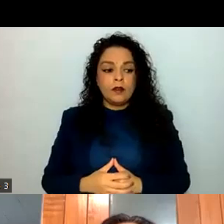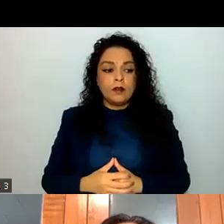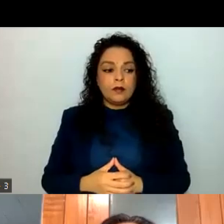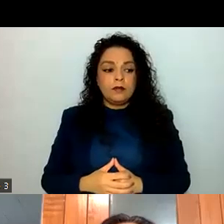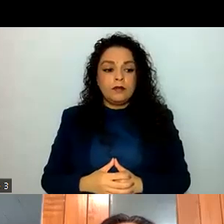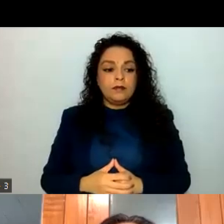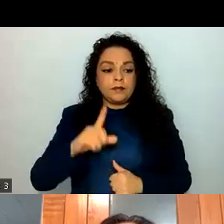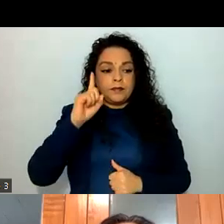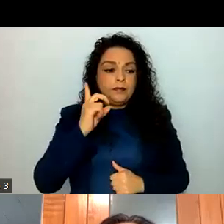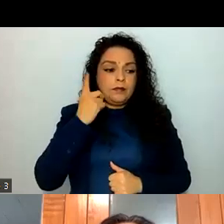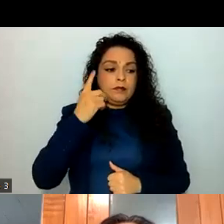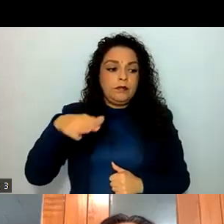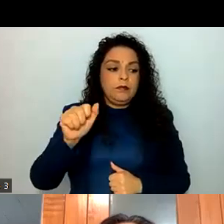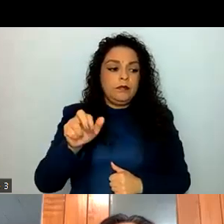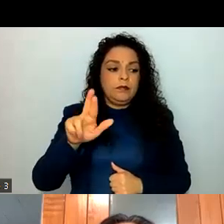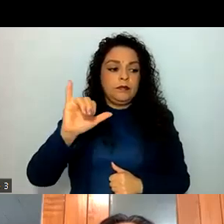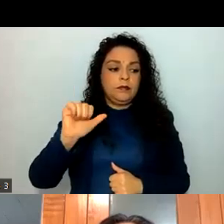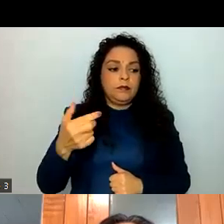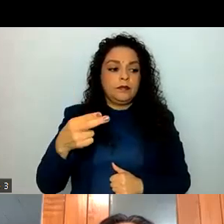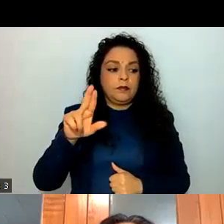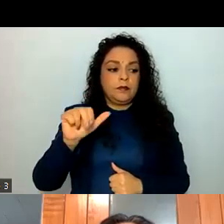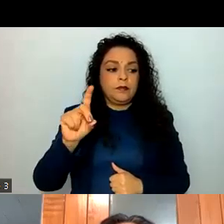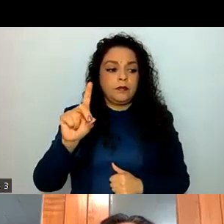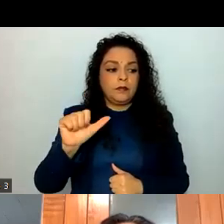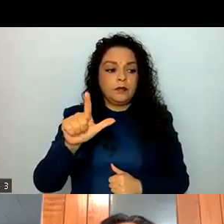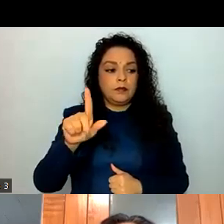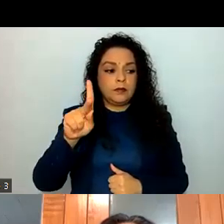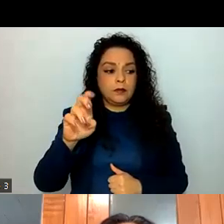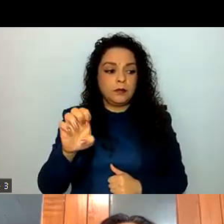Diputada María Guadalupe Chávez Contreras.